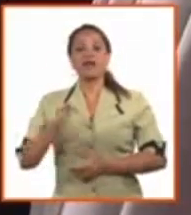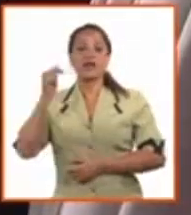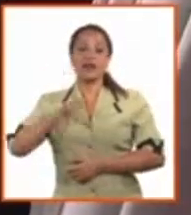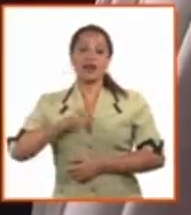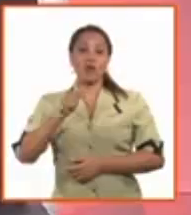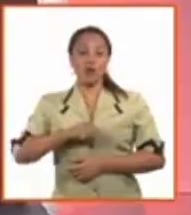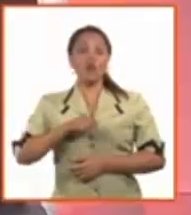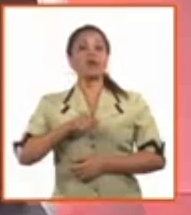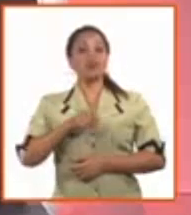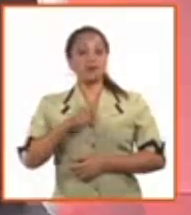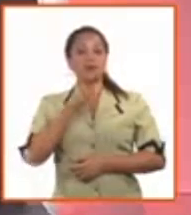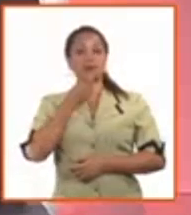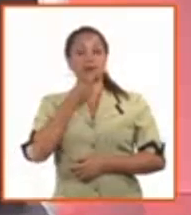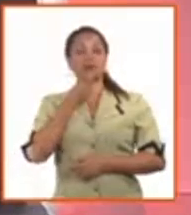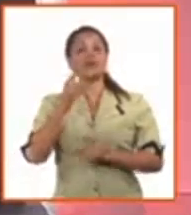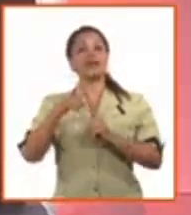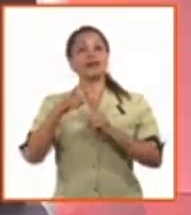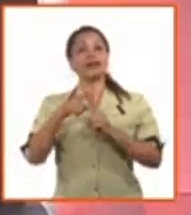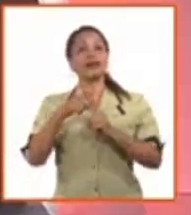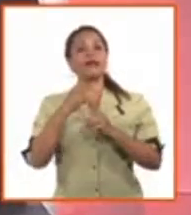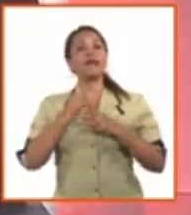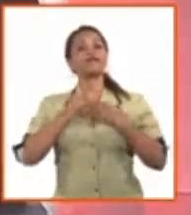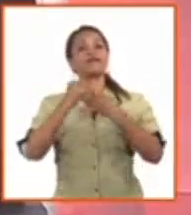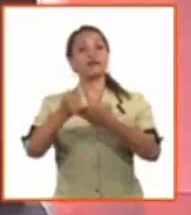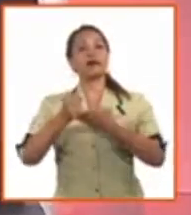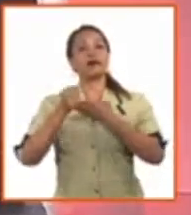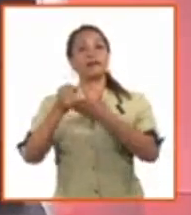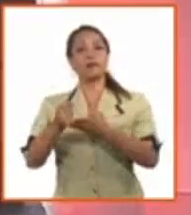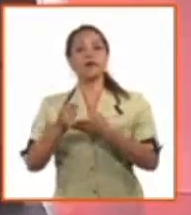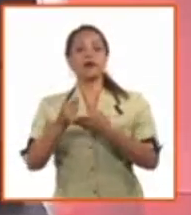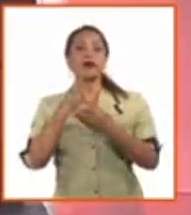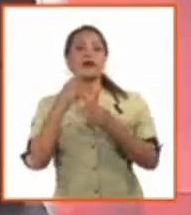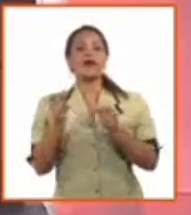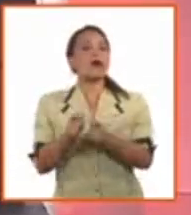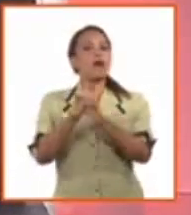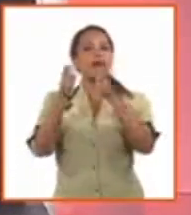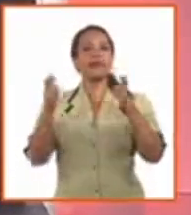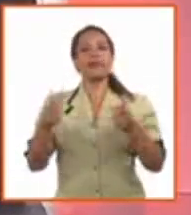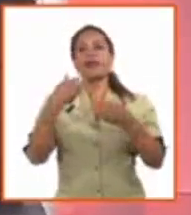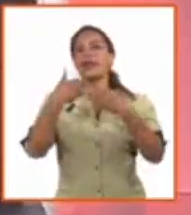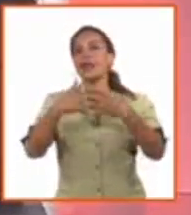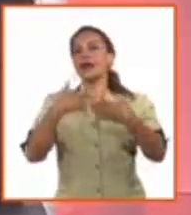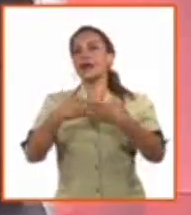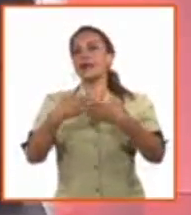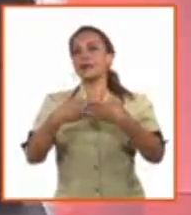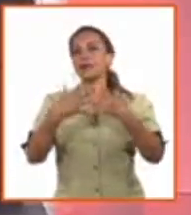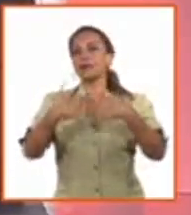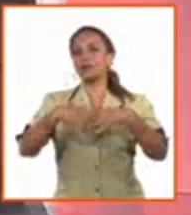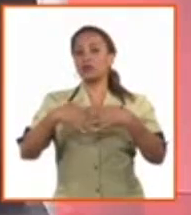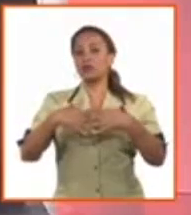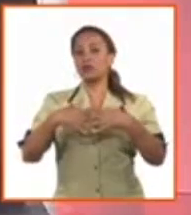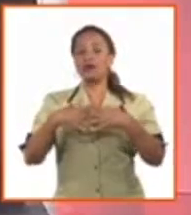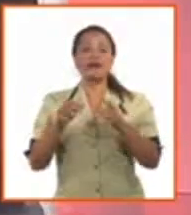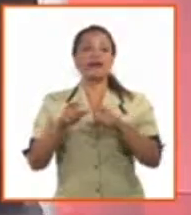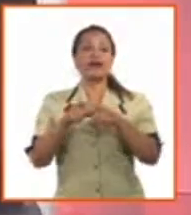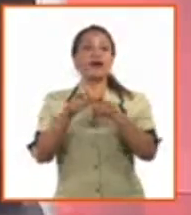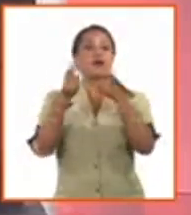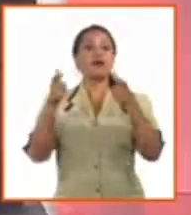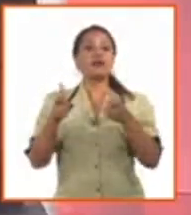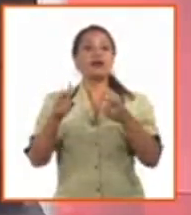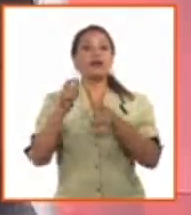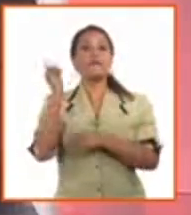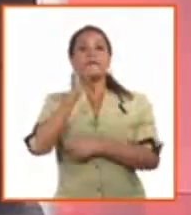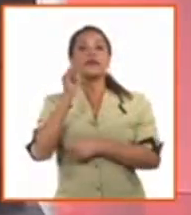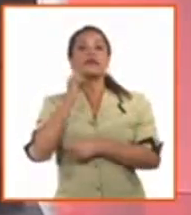exactamente y que hoy tiene una tarea de apoyo a fomentar la industria de los videojuegos el país